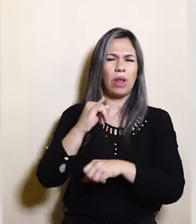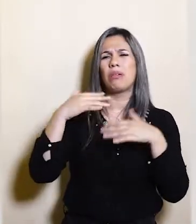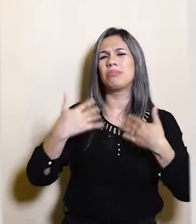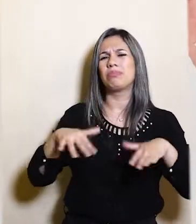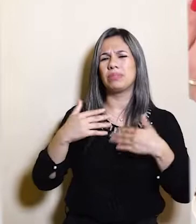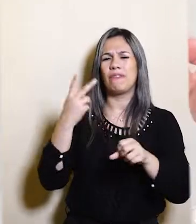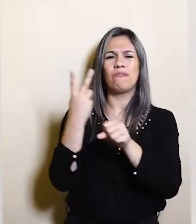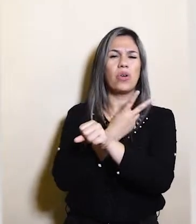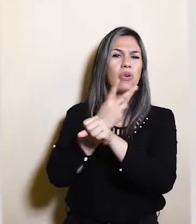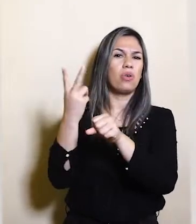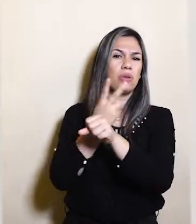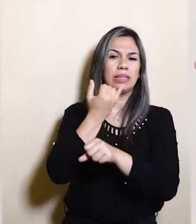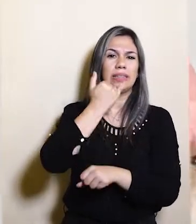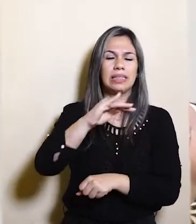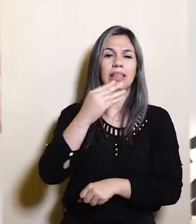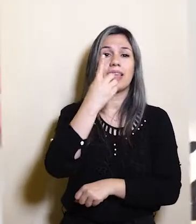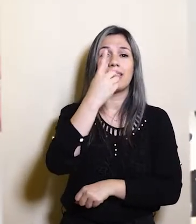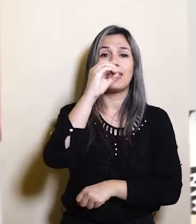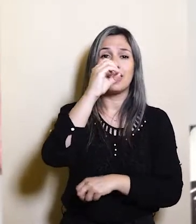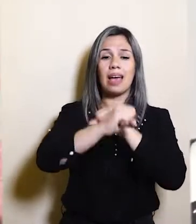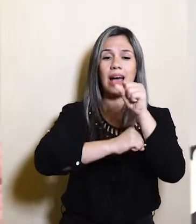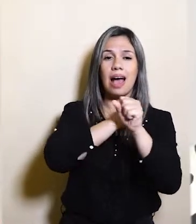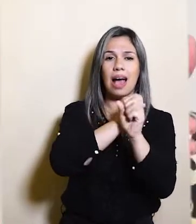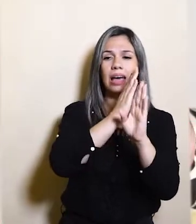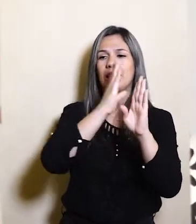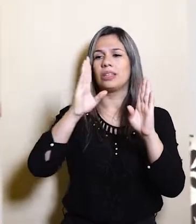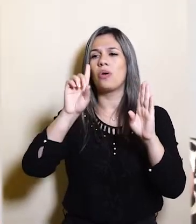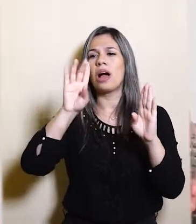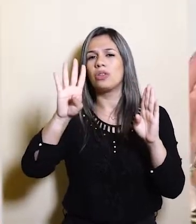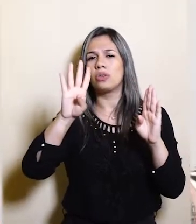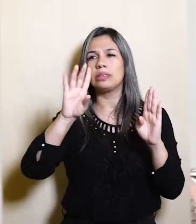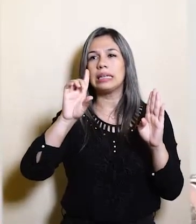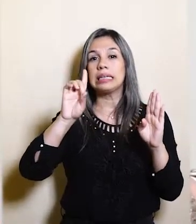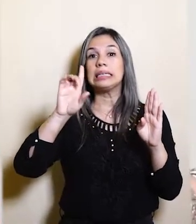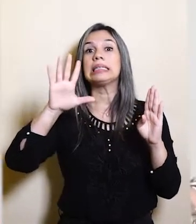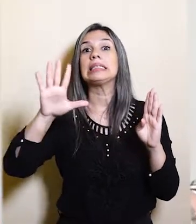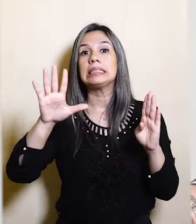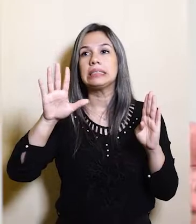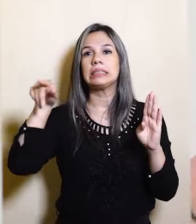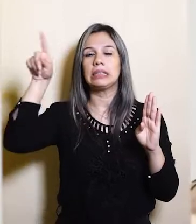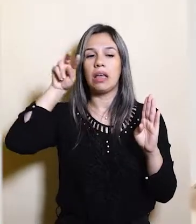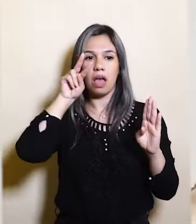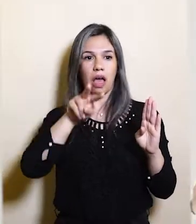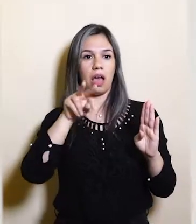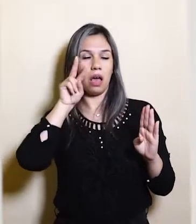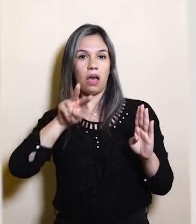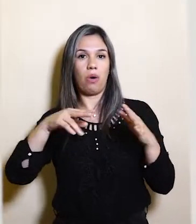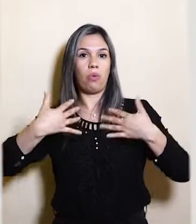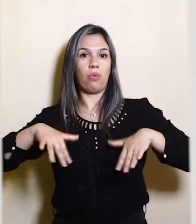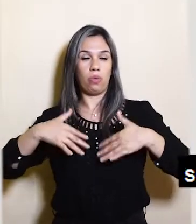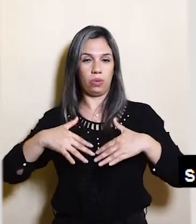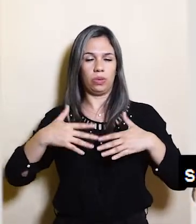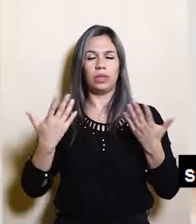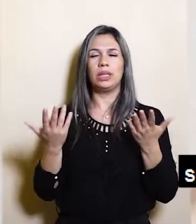que han sido violentadas desde los 10 años y a los 14 o 15 recién se sabe de esta situación. De alguna